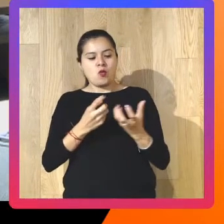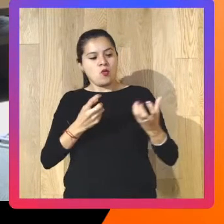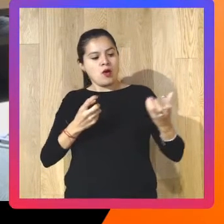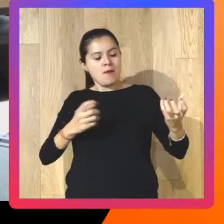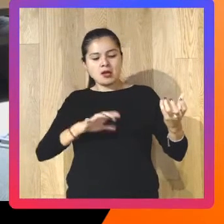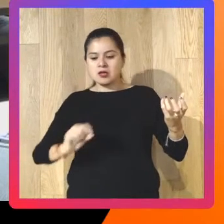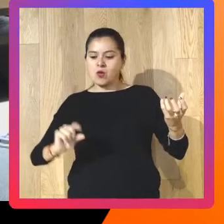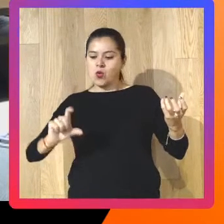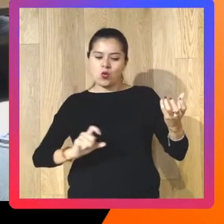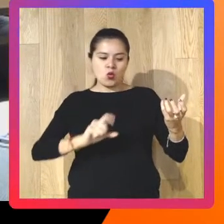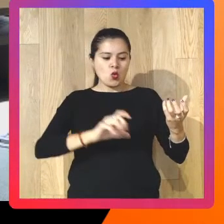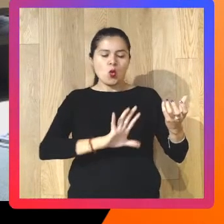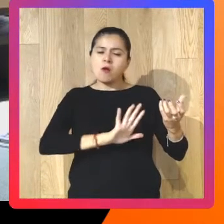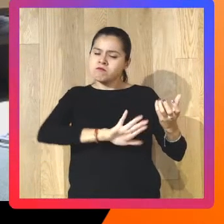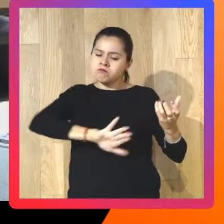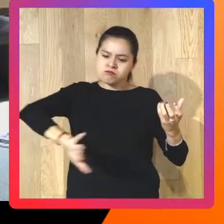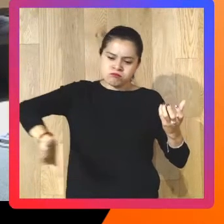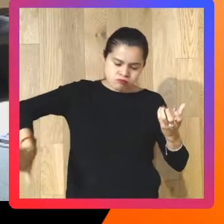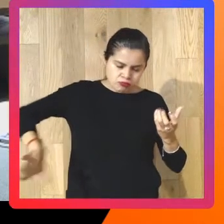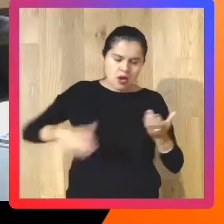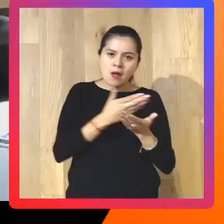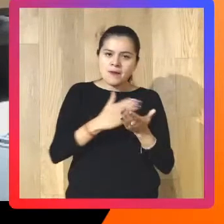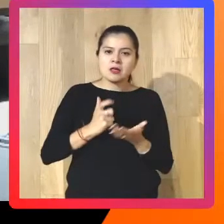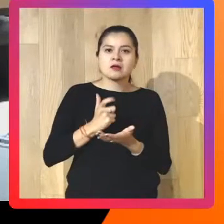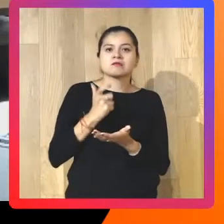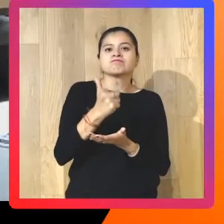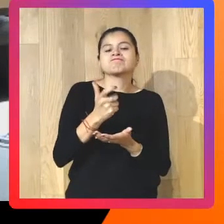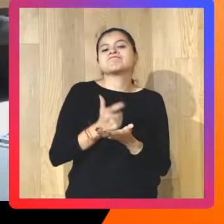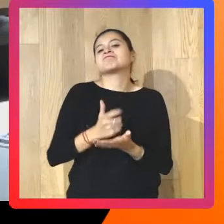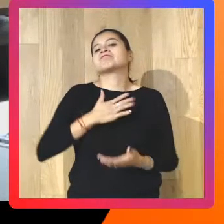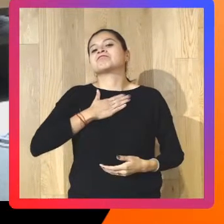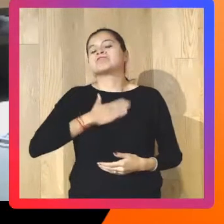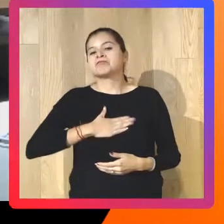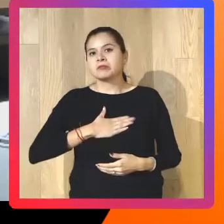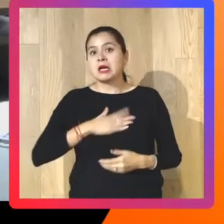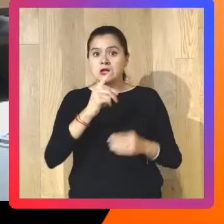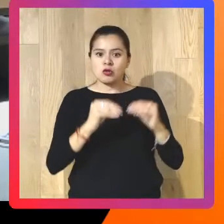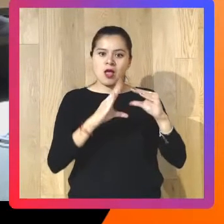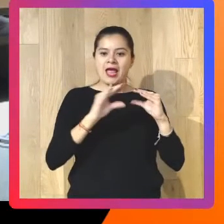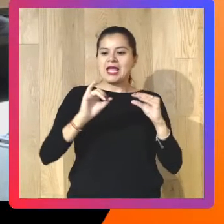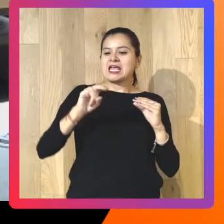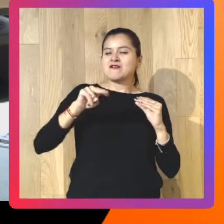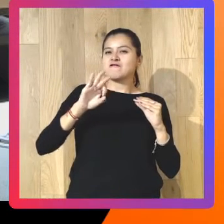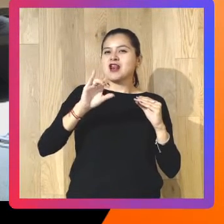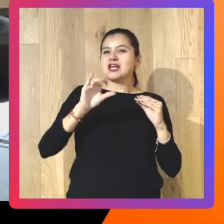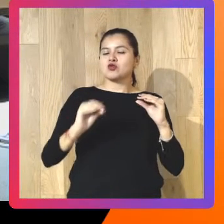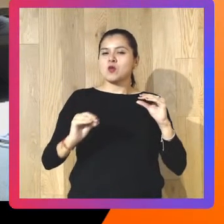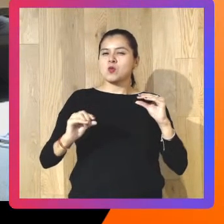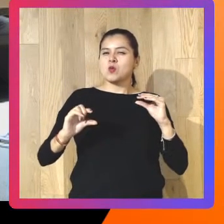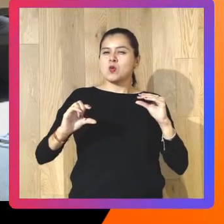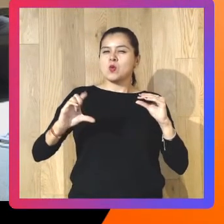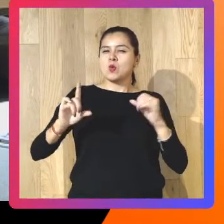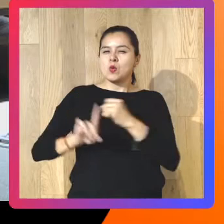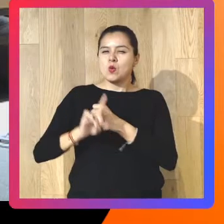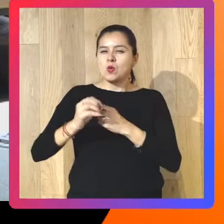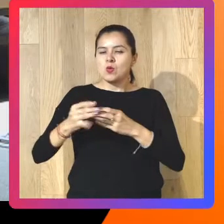pudimos empezar a impulsar, subir el salario mínimo sin que generara inflación. Y desde el 2016 lo hemos